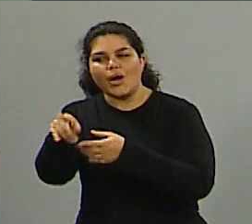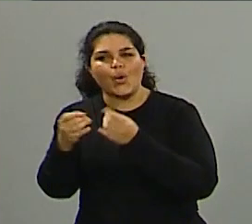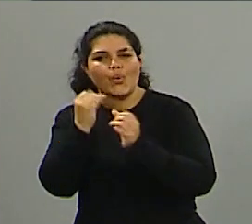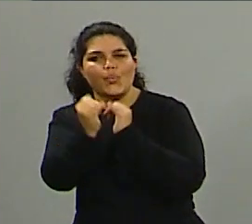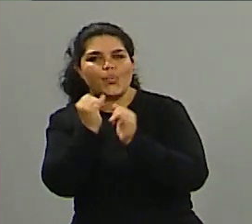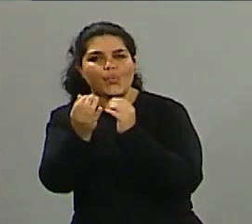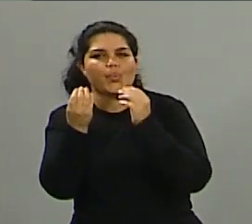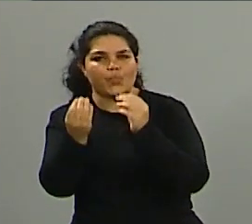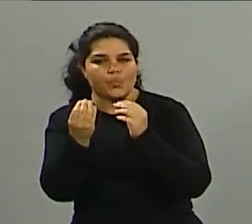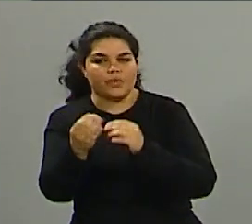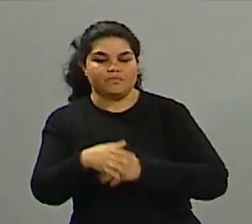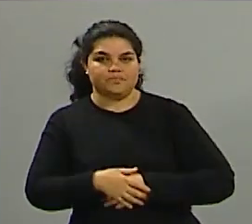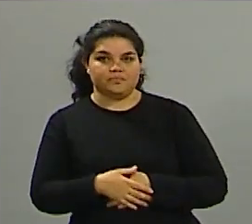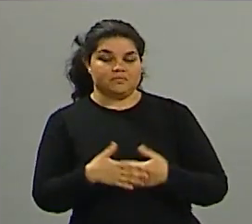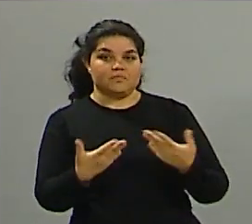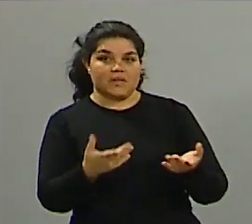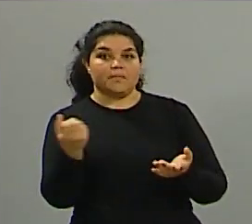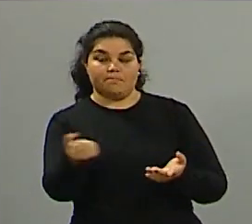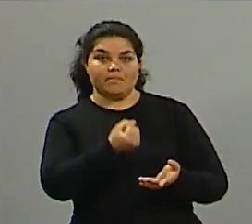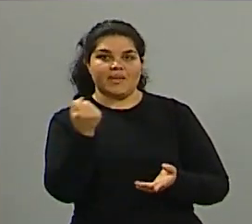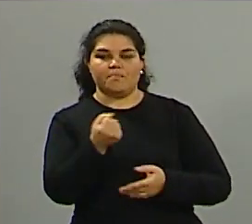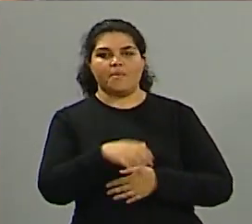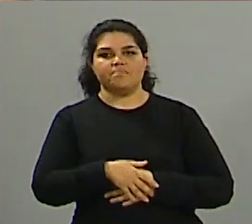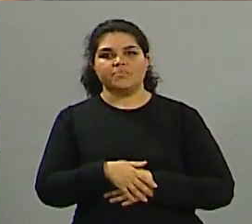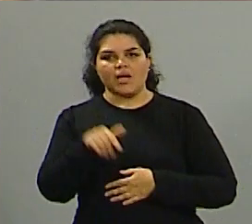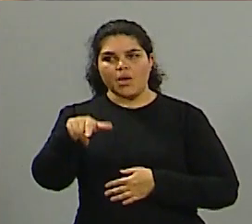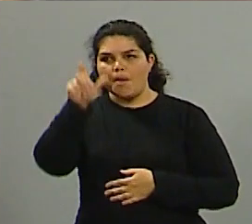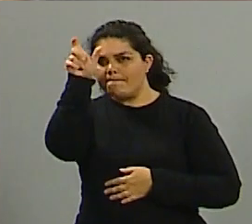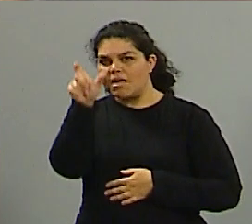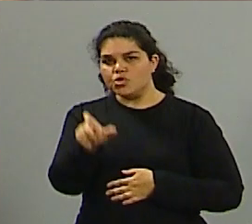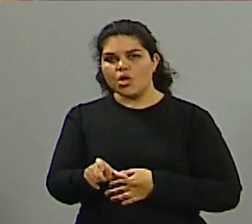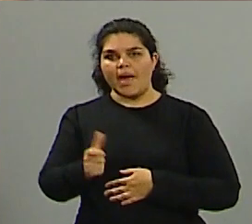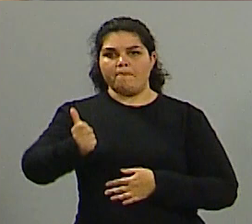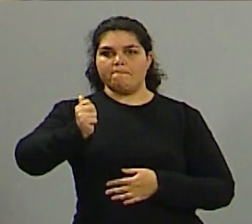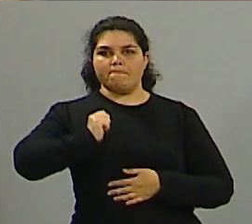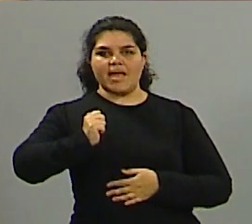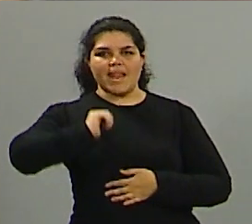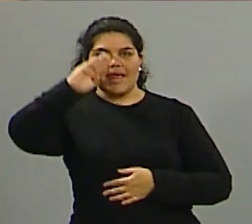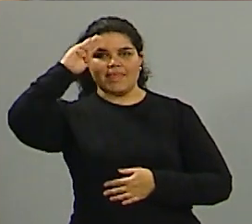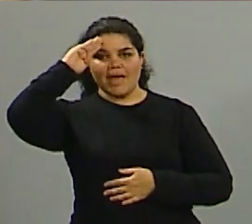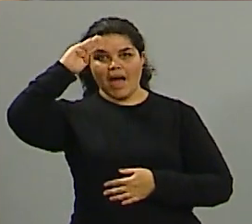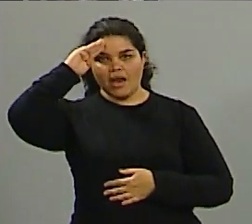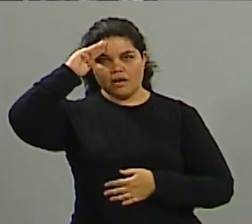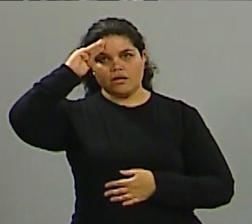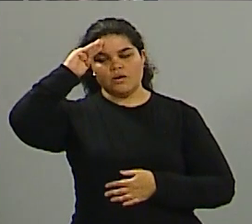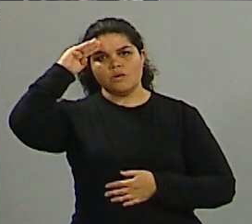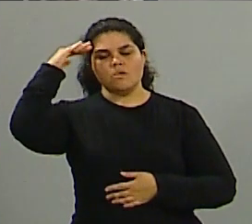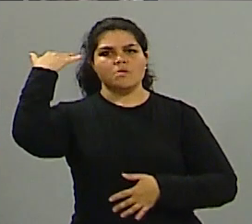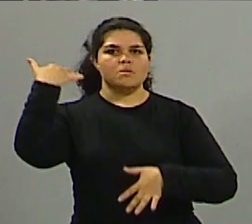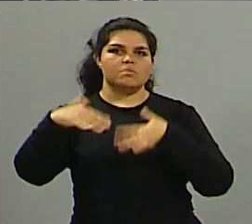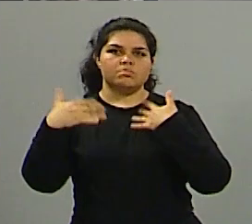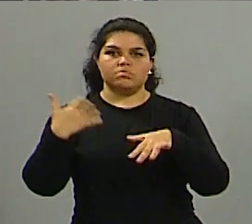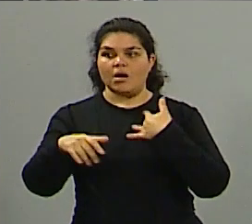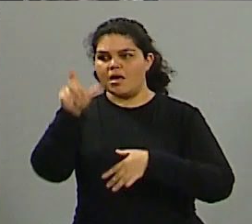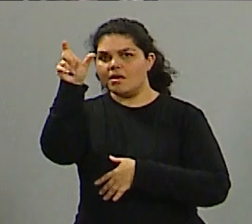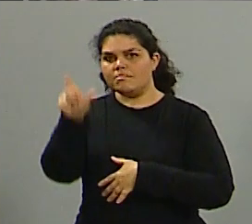creo que la figura militar del estratega es como que se llevó puesto varias capas que tiene el